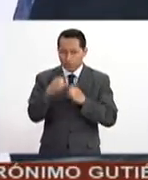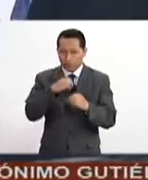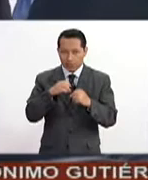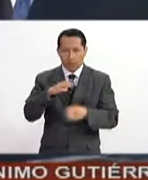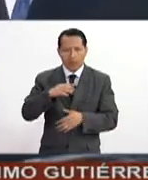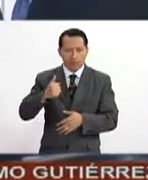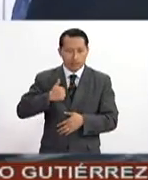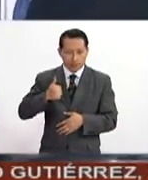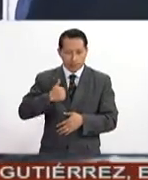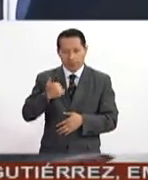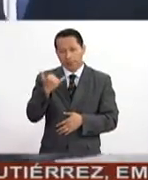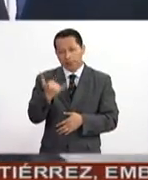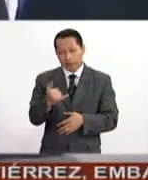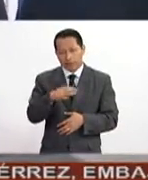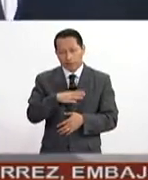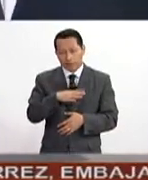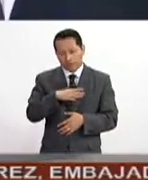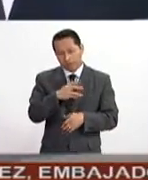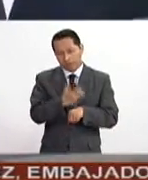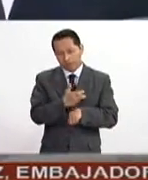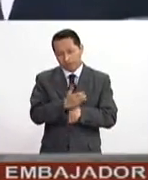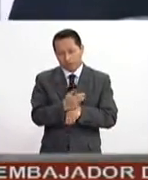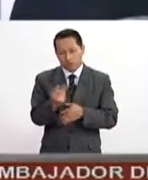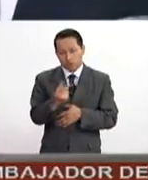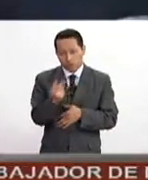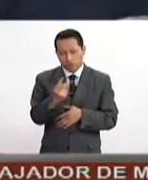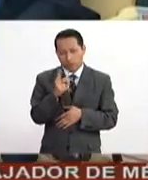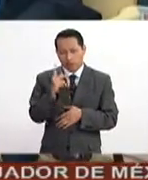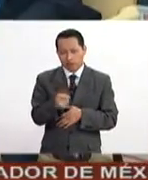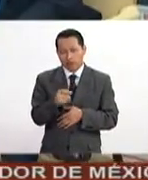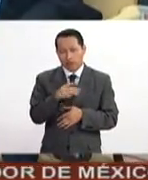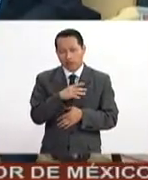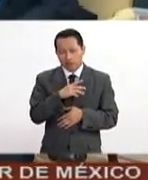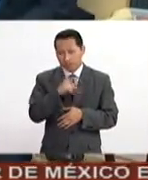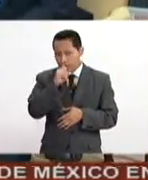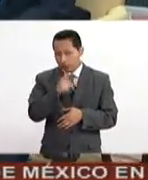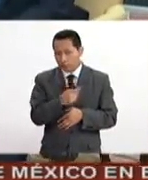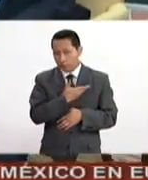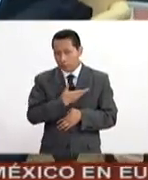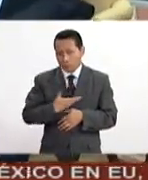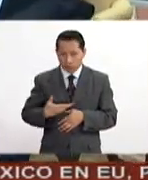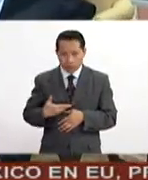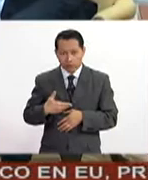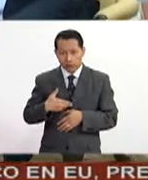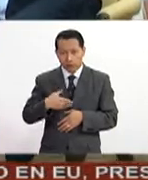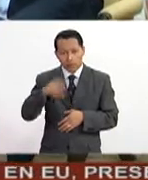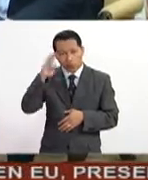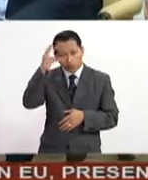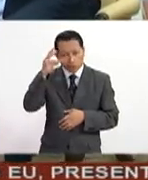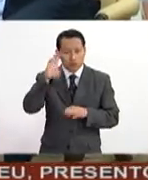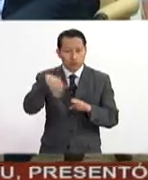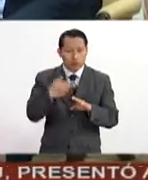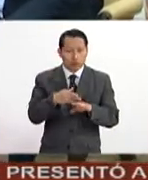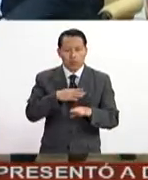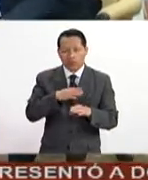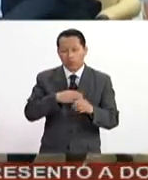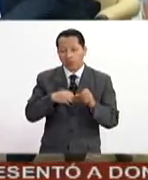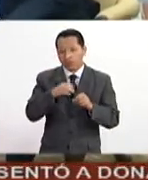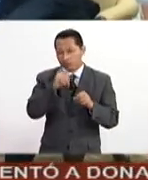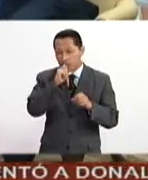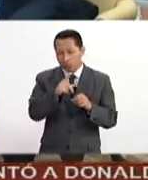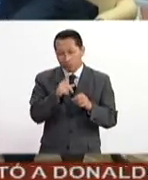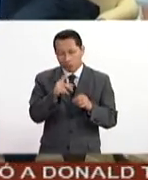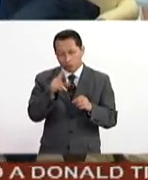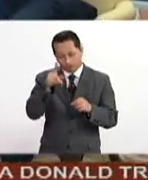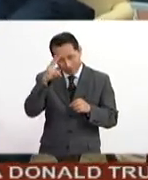entre Estados Unidos y Canadá. Es la primera acción del presidente Trump comercial contra un país en el mundo.